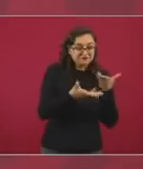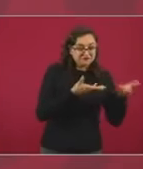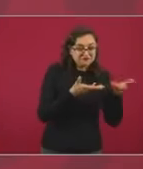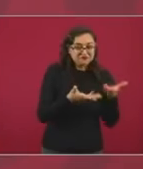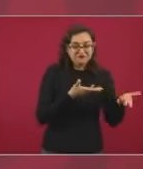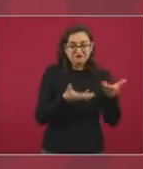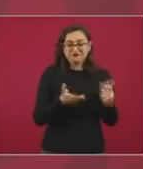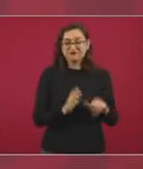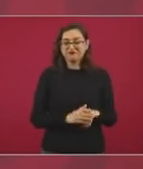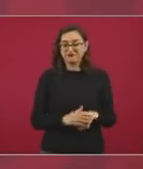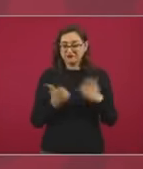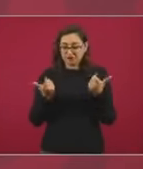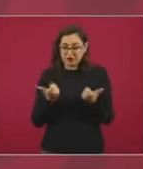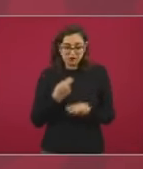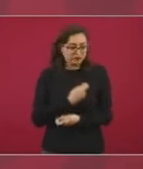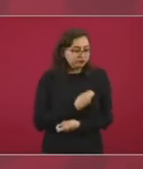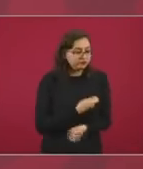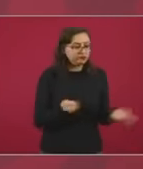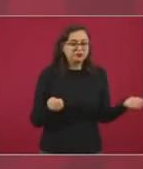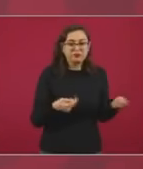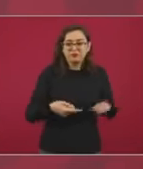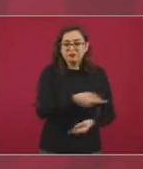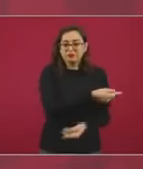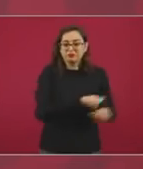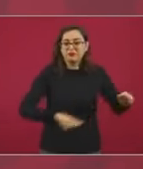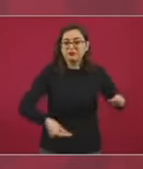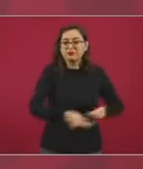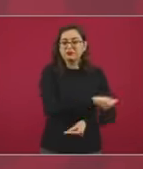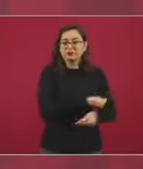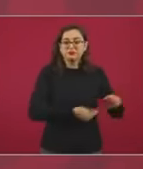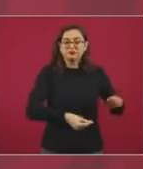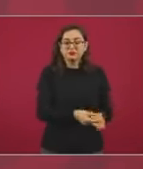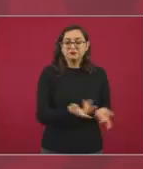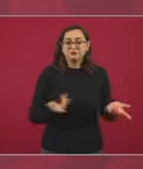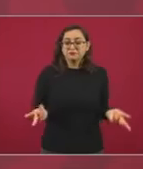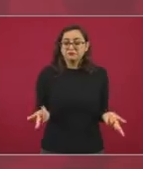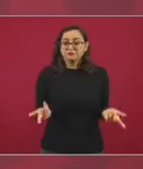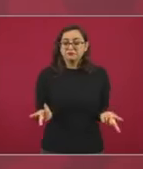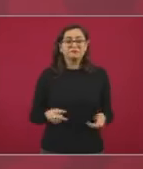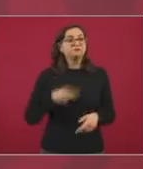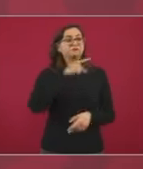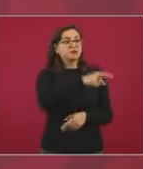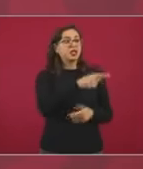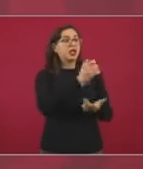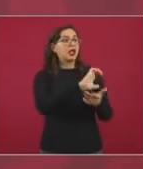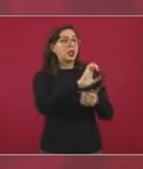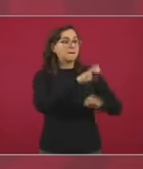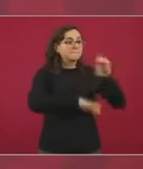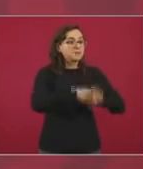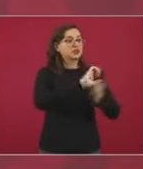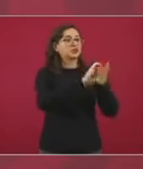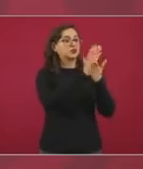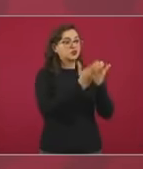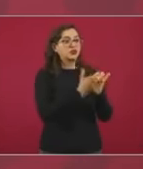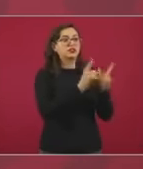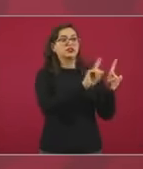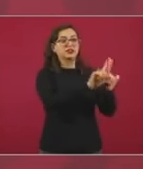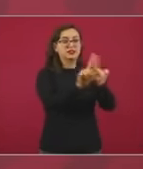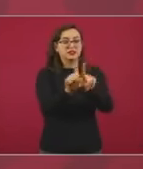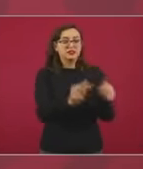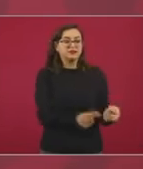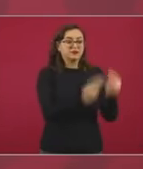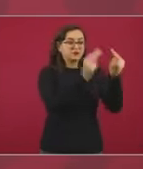repartir recursos que se quedaban en manos de contratistas, proveedores, servidores